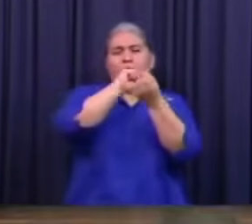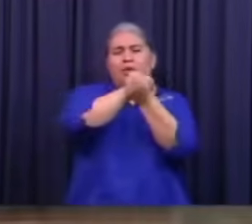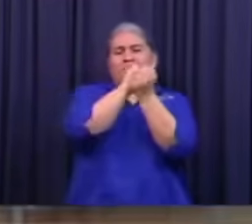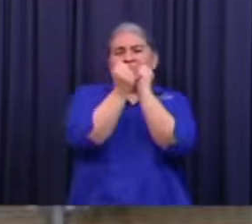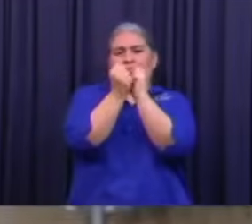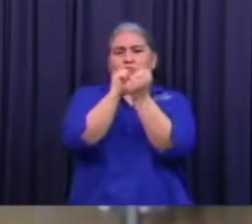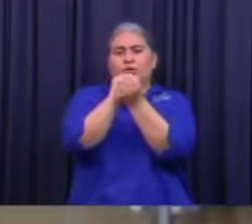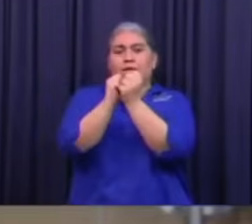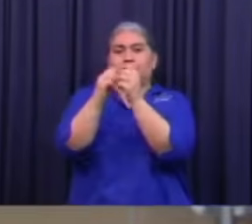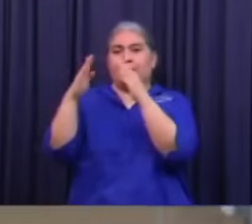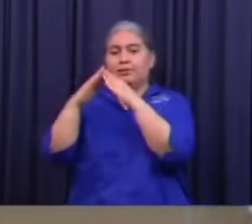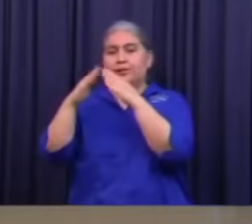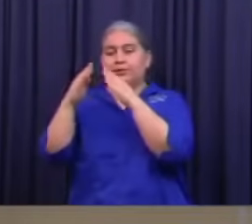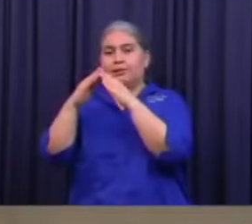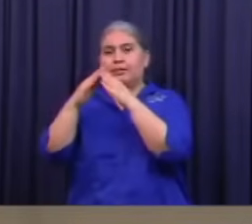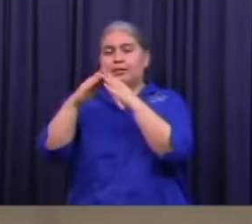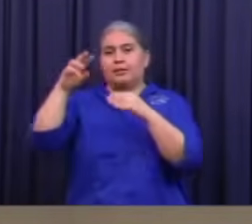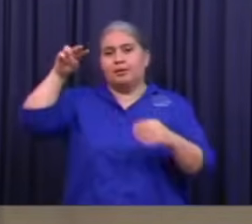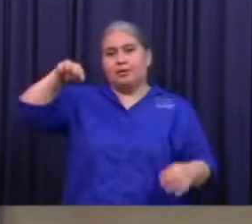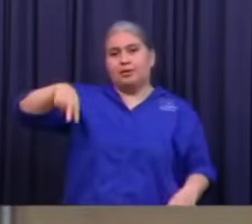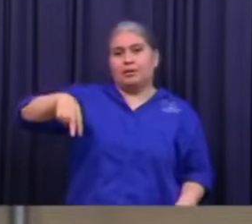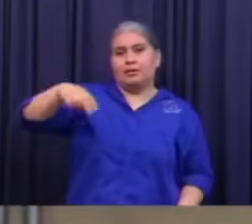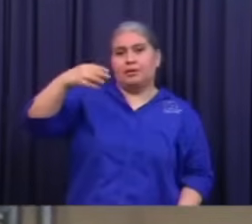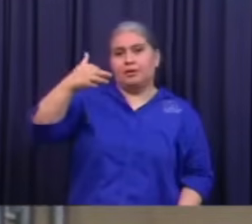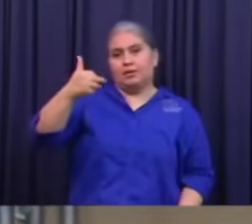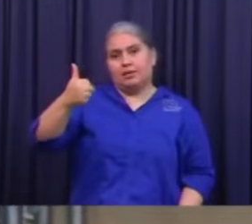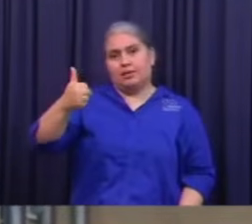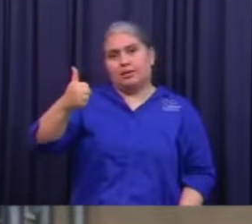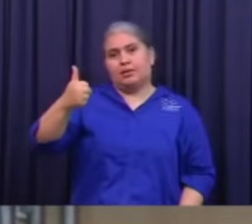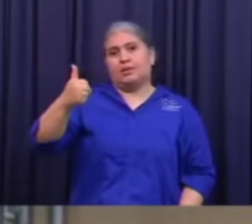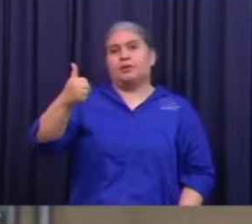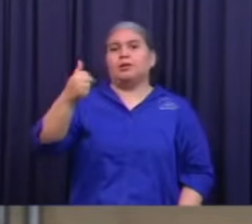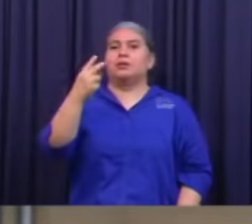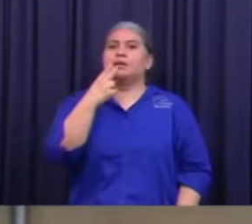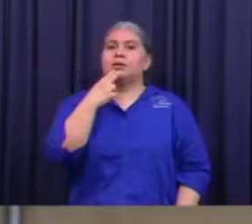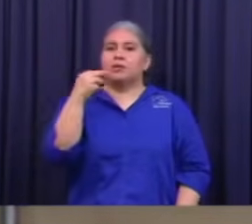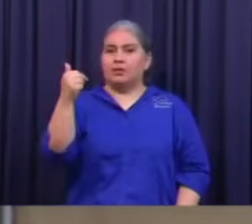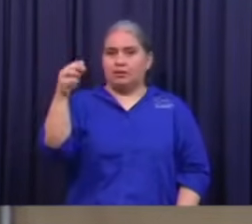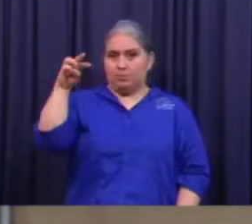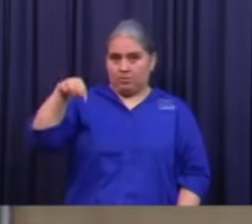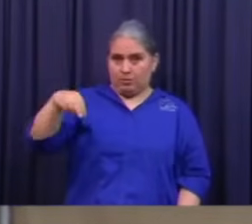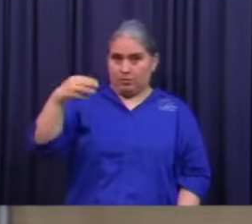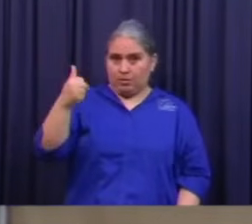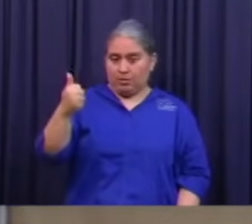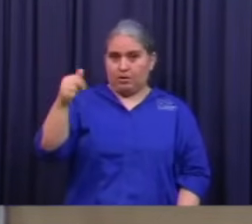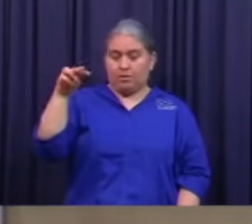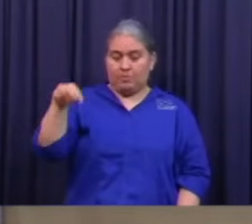naamán pero Dios la puso con un propósito específico cuál